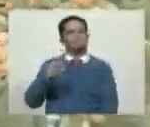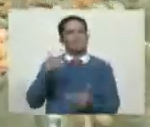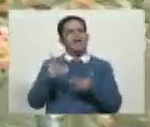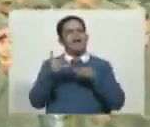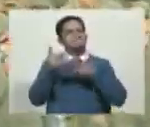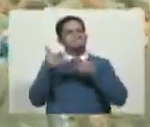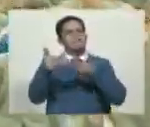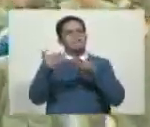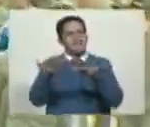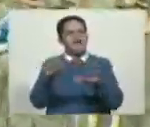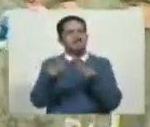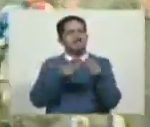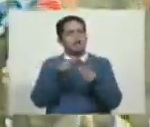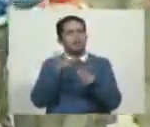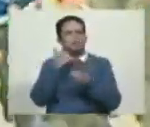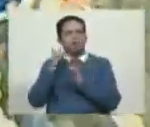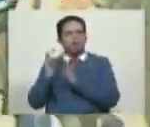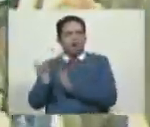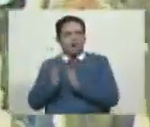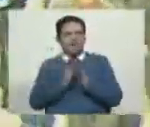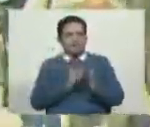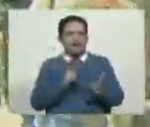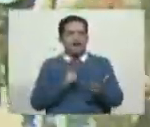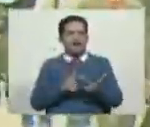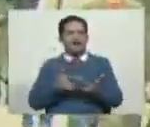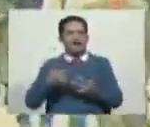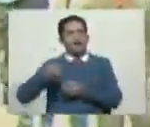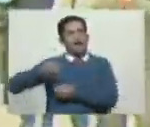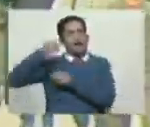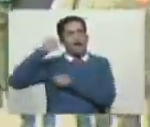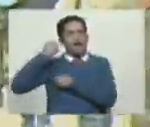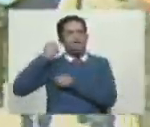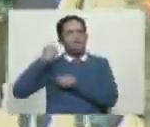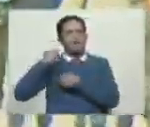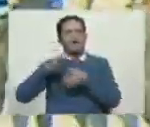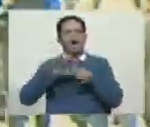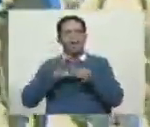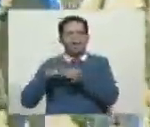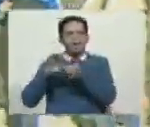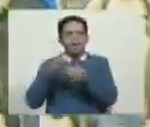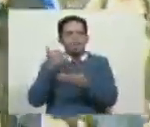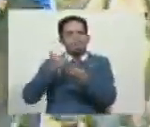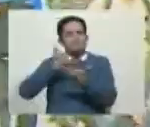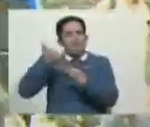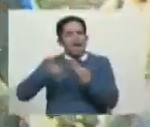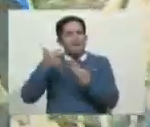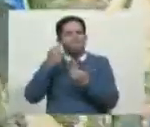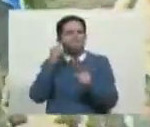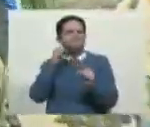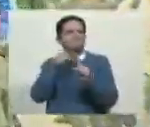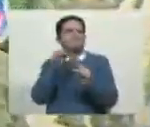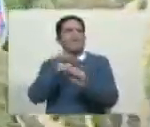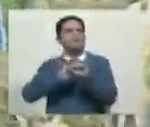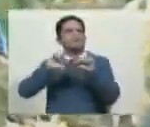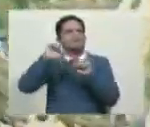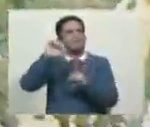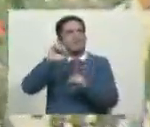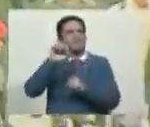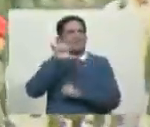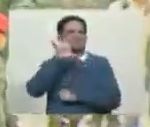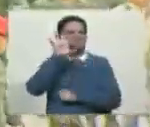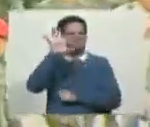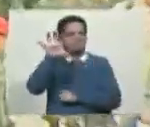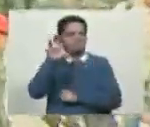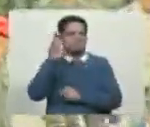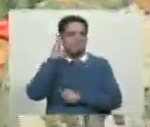capacidad operativa, organizacional, de armas y de unión cívico-militar para defender la República